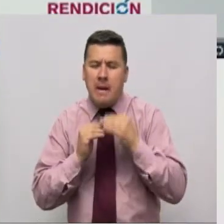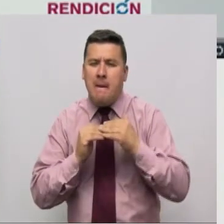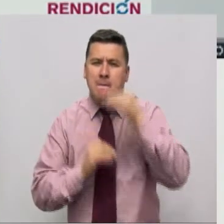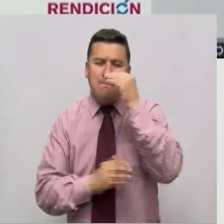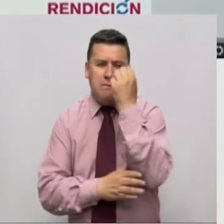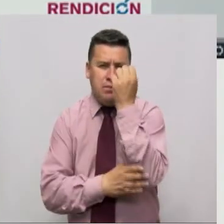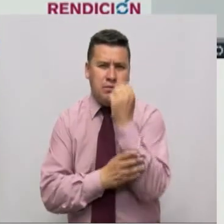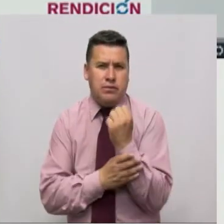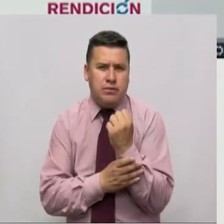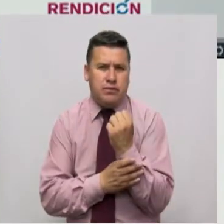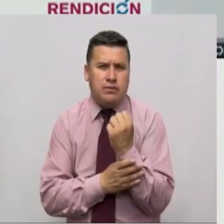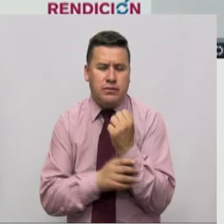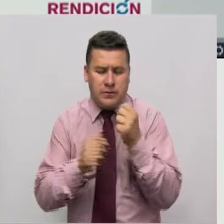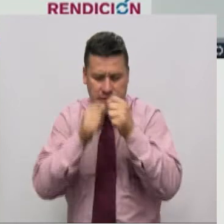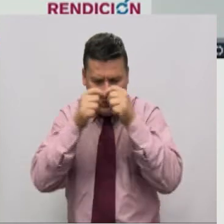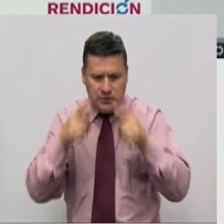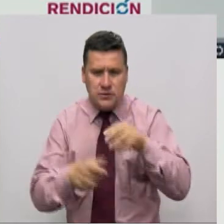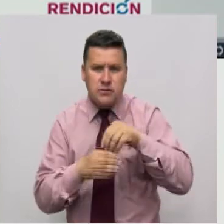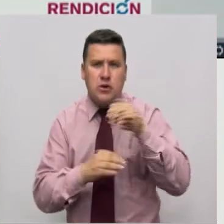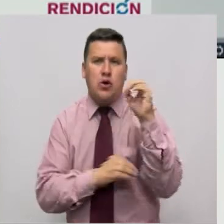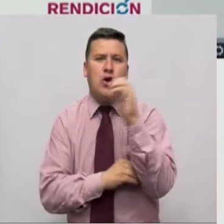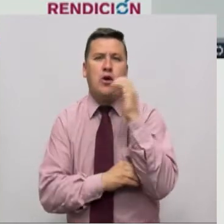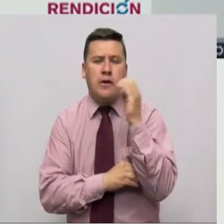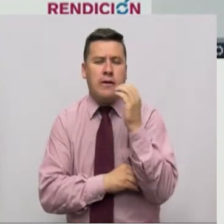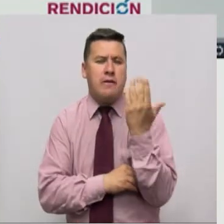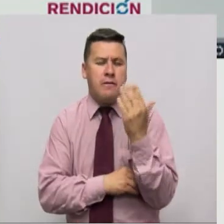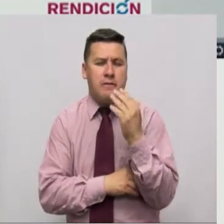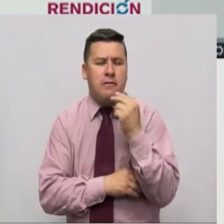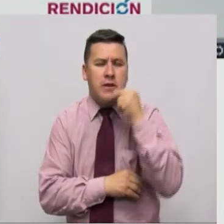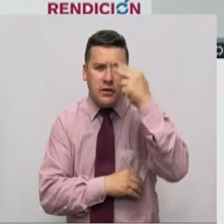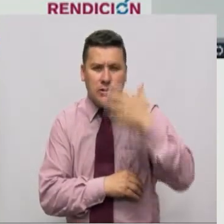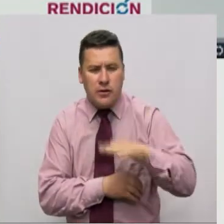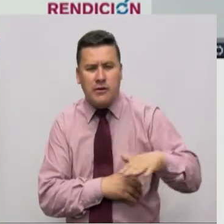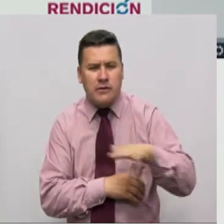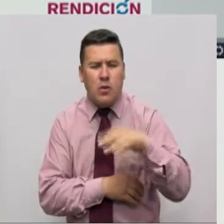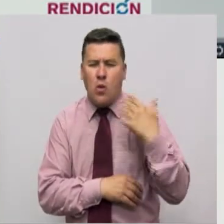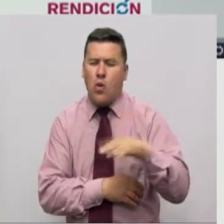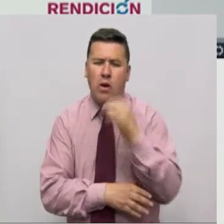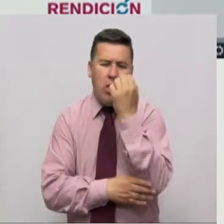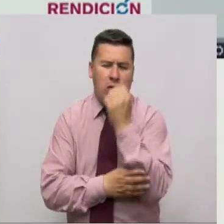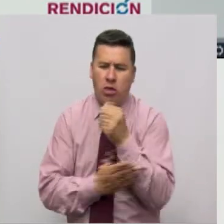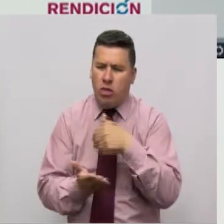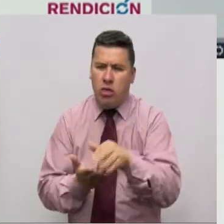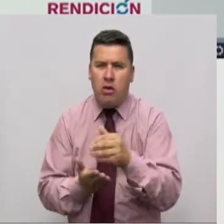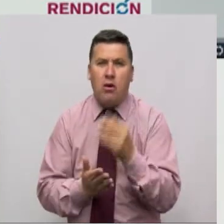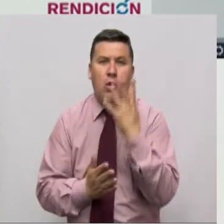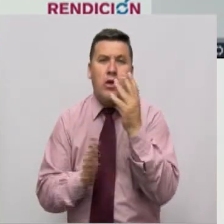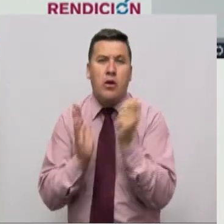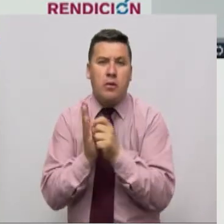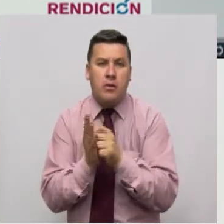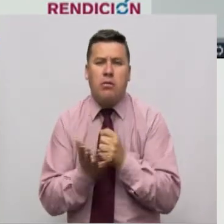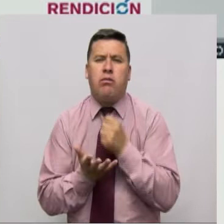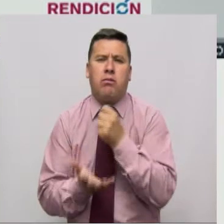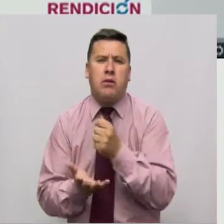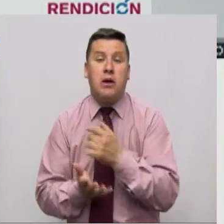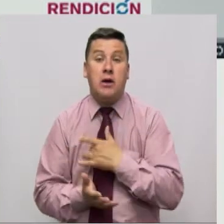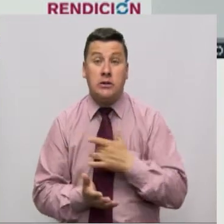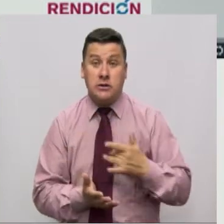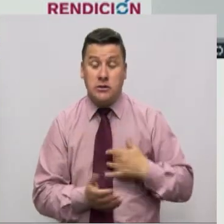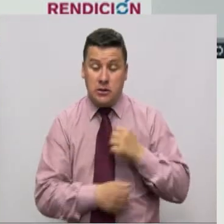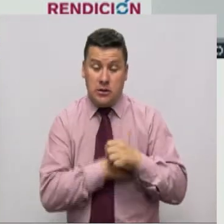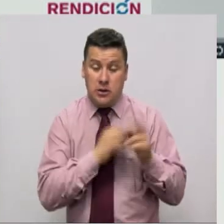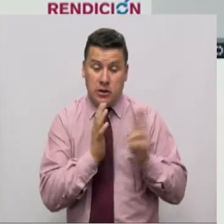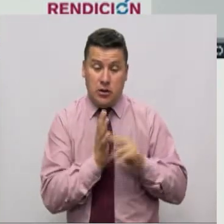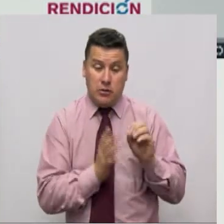Se trata del caso con mayor detrimento patrimonial al Estado colombiano en toda su historia, 4 veces mayor que el fallo